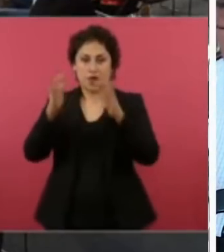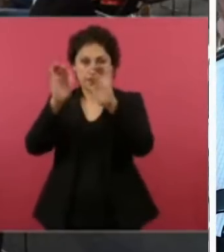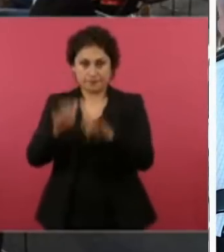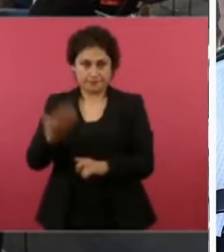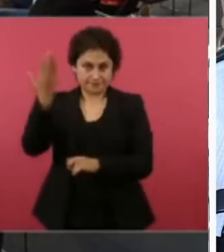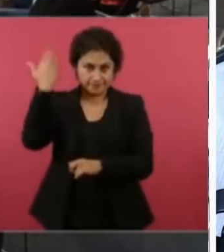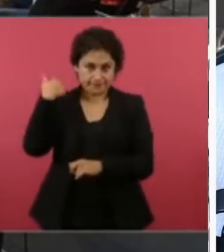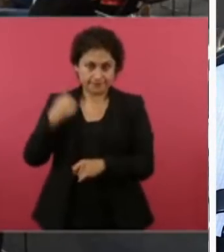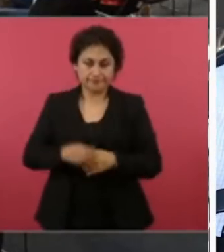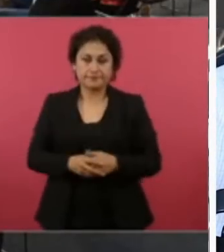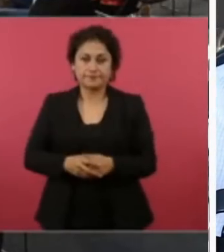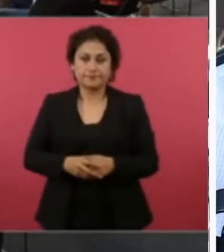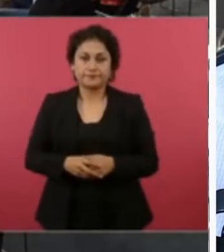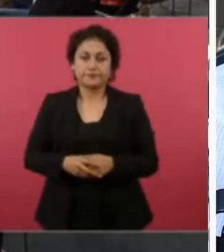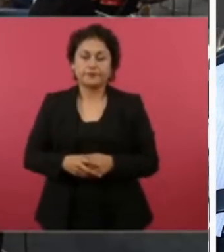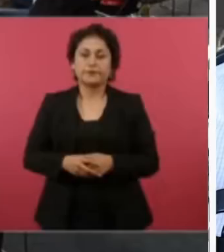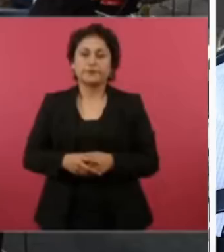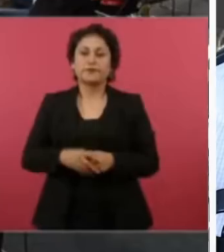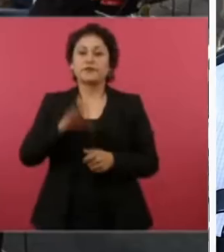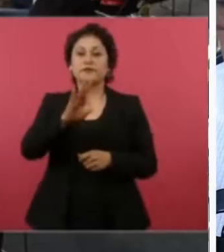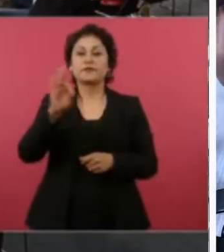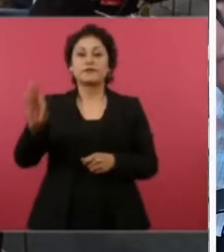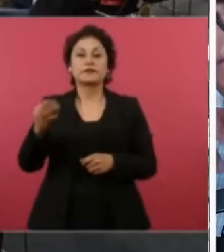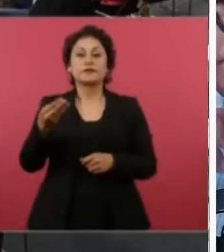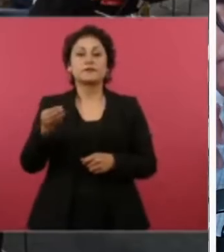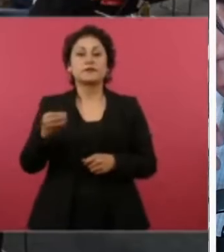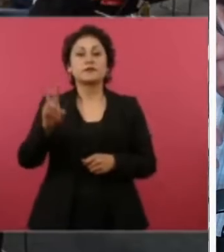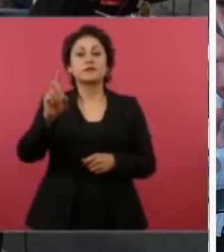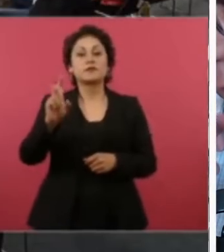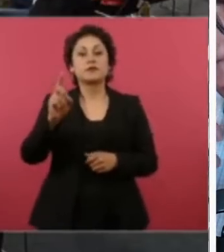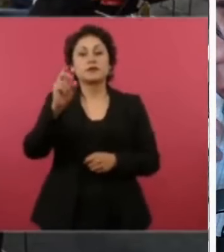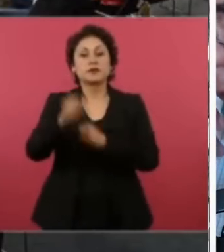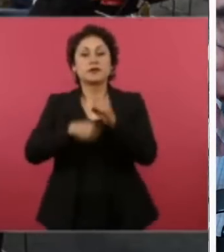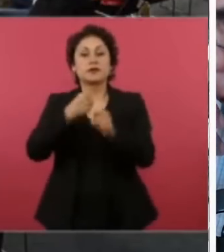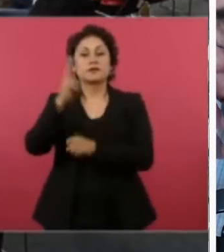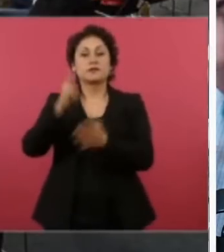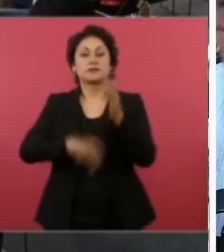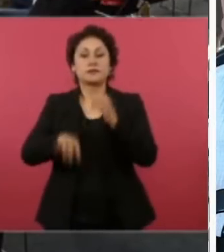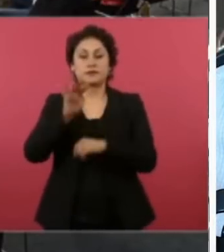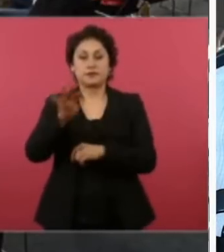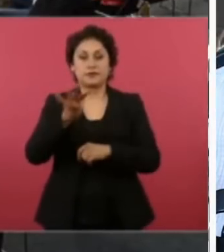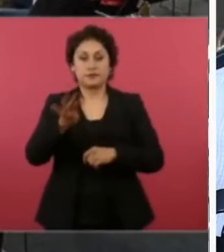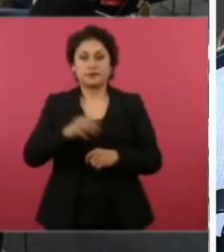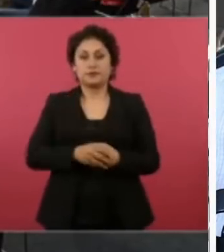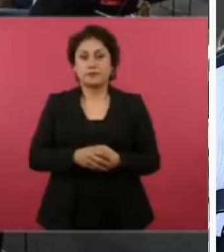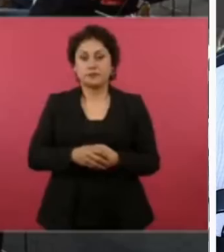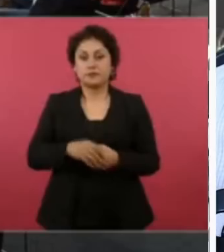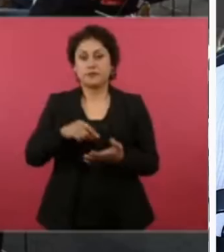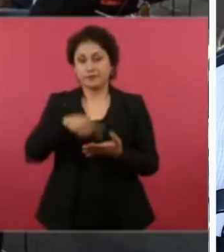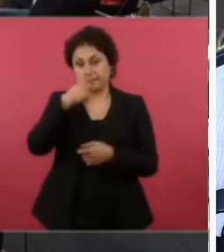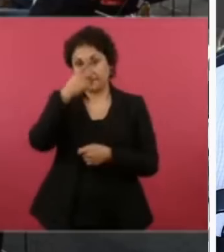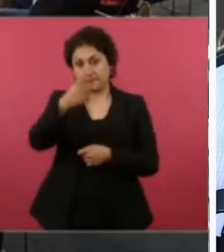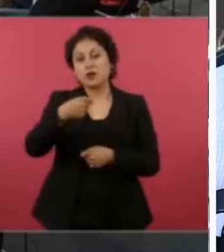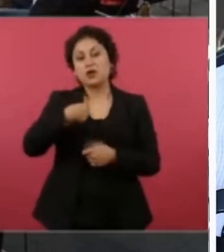minutos después fue el 30 de mayo del 19. Estoy enterado de su última postura con relación